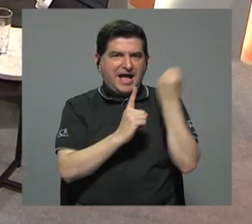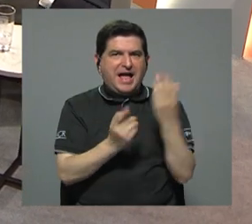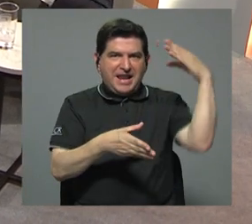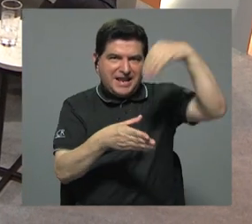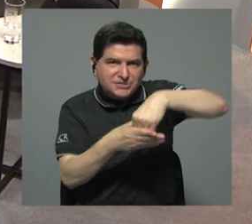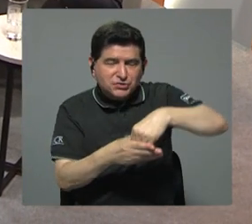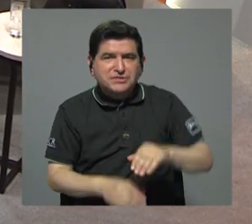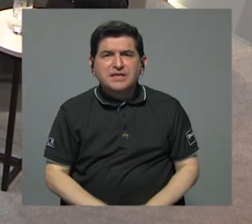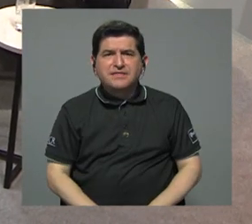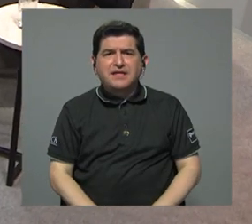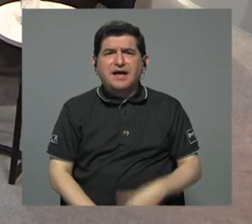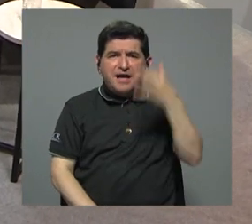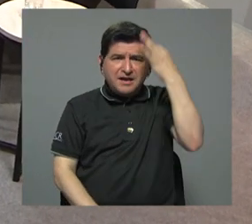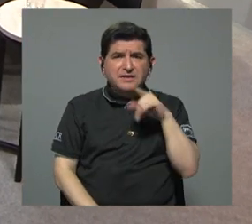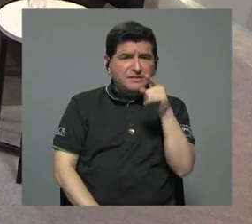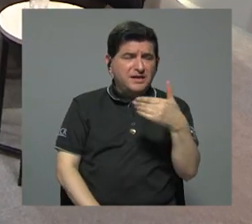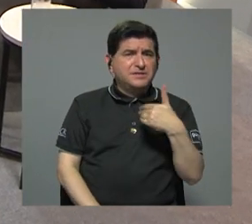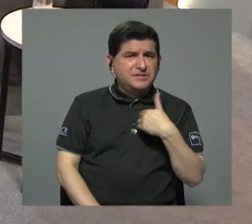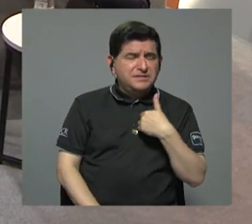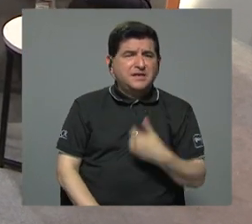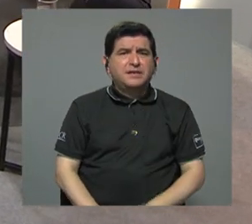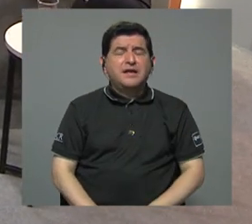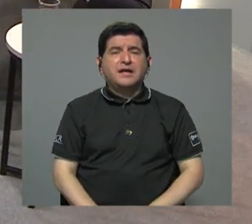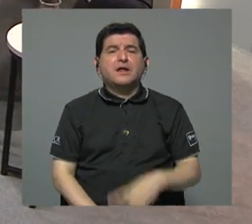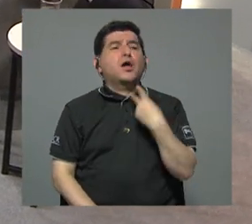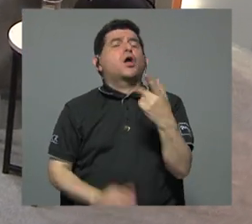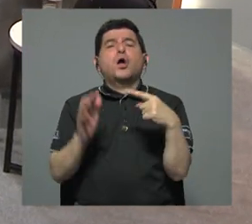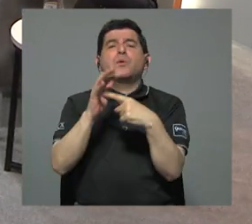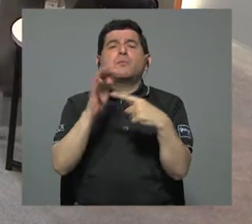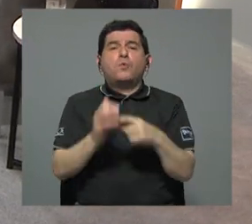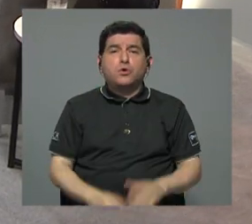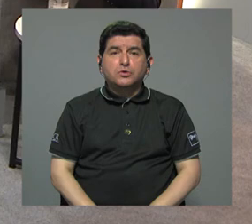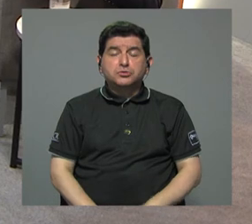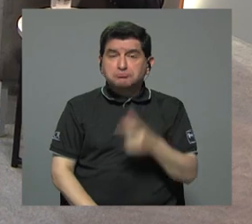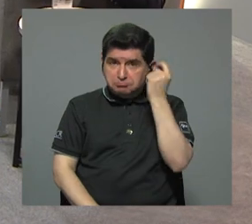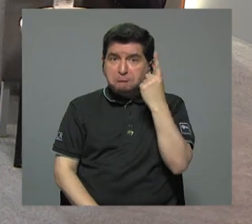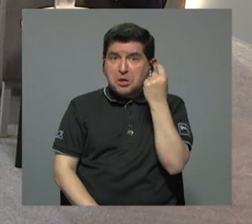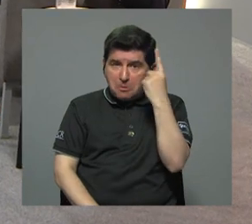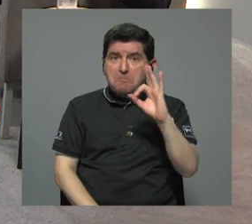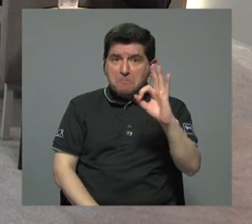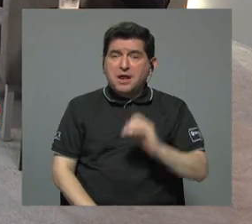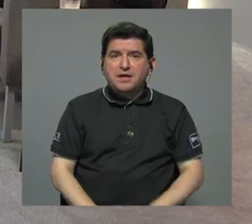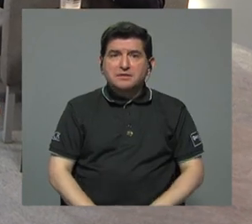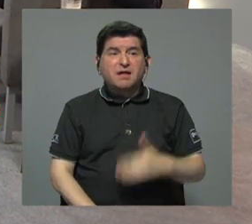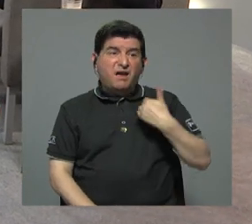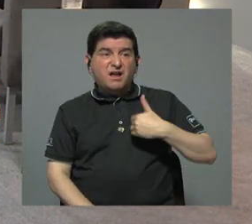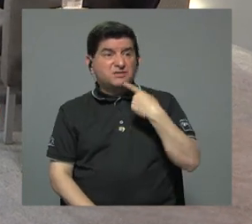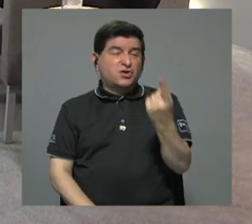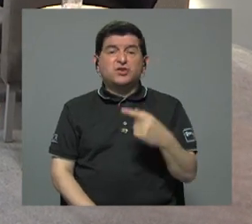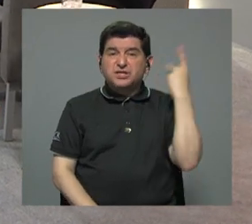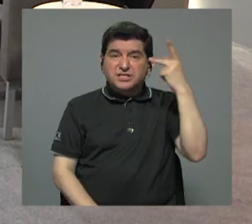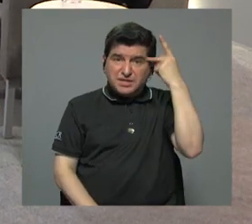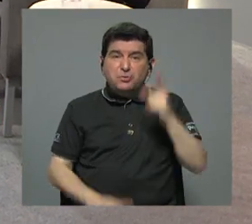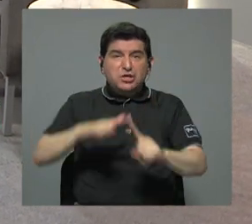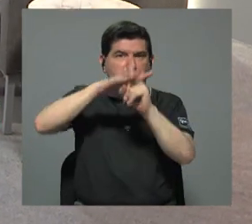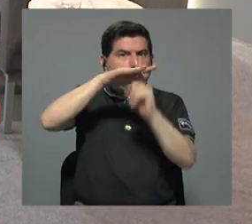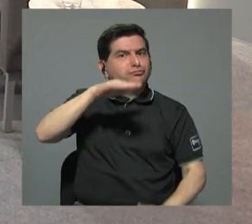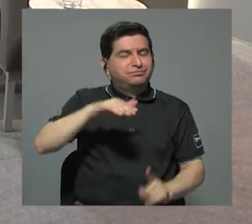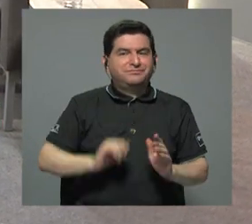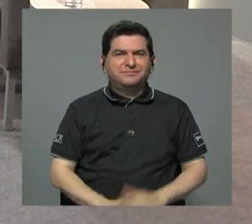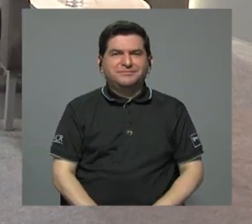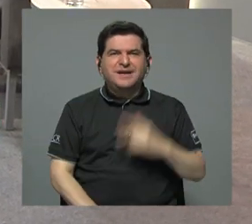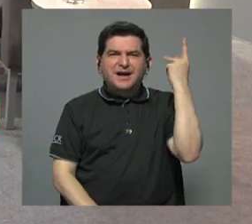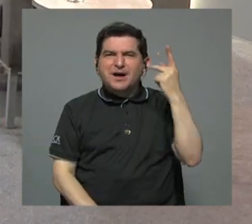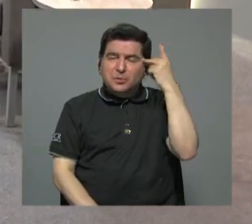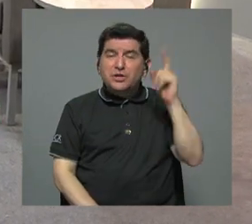que los criterios que han recogido ustedes en ese que ustedes llaman vox son criterios entendidos es decir salvo el señor que dice que los políticos hay que erradicarlo en la